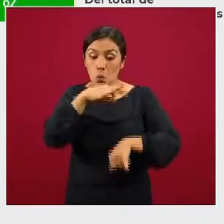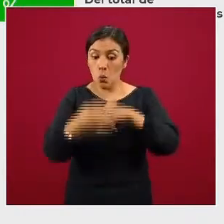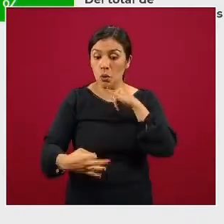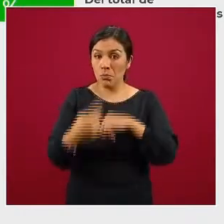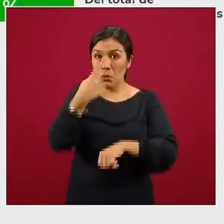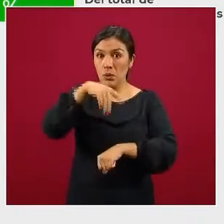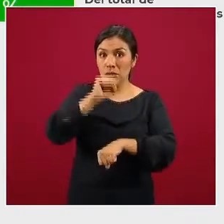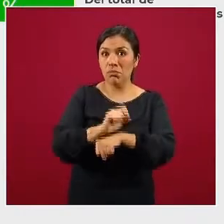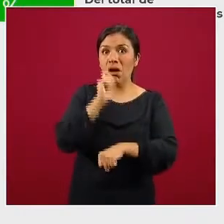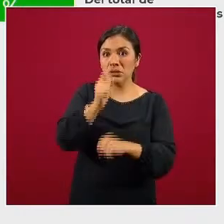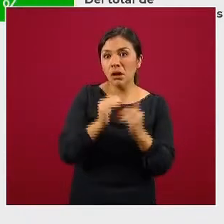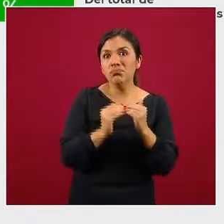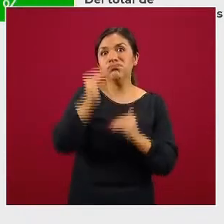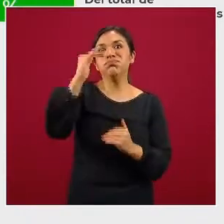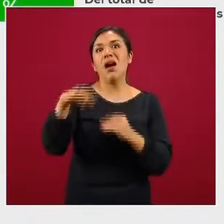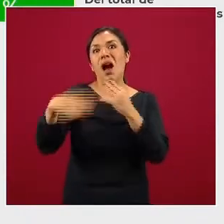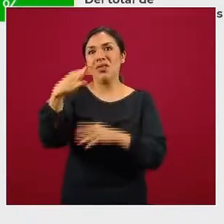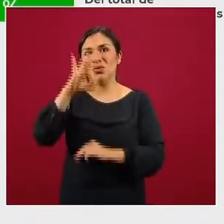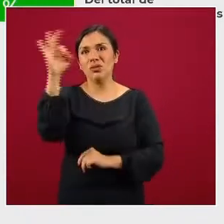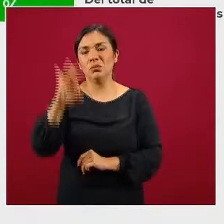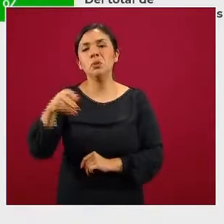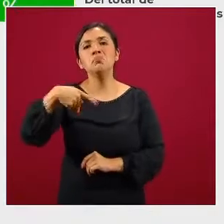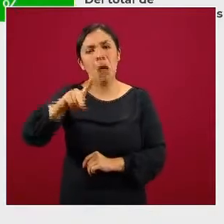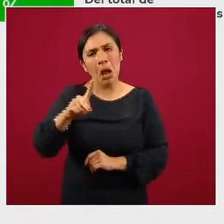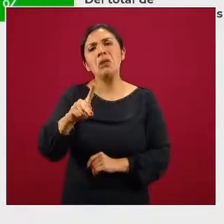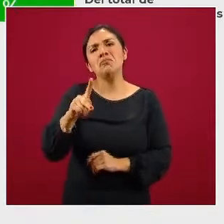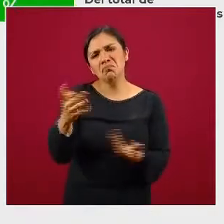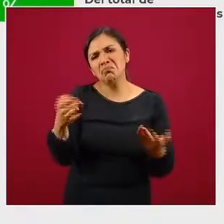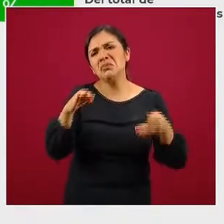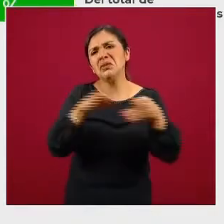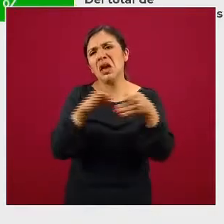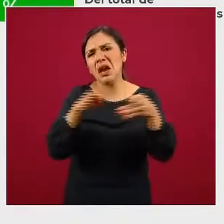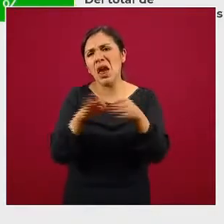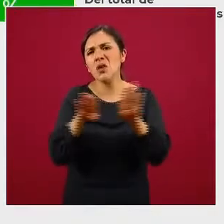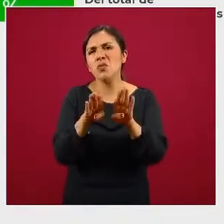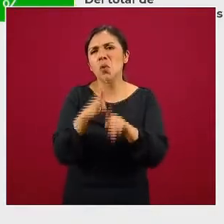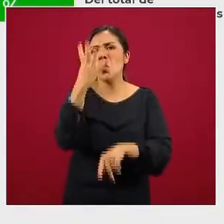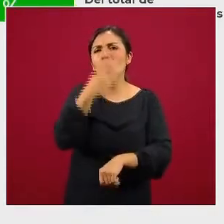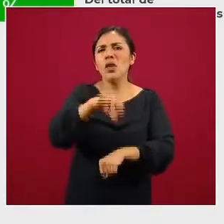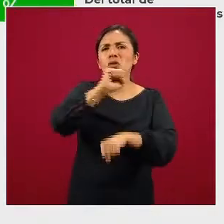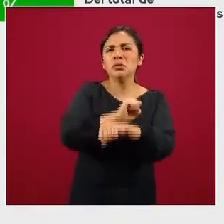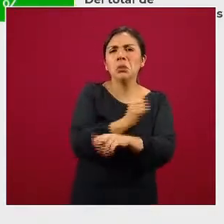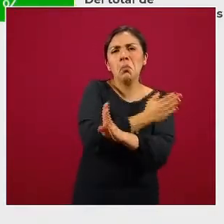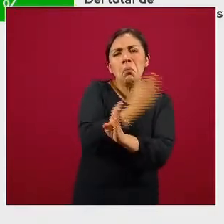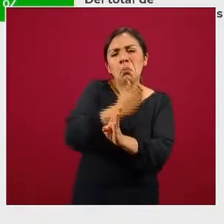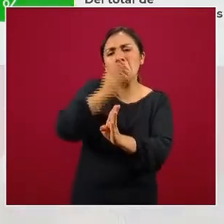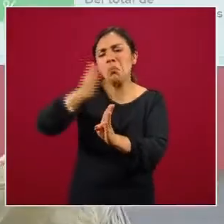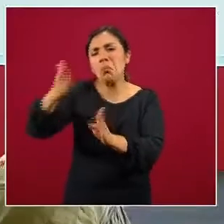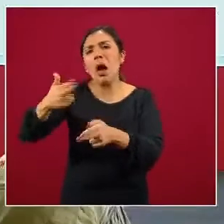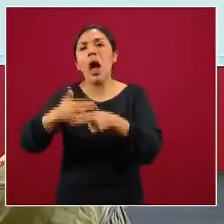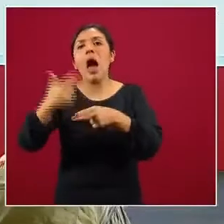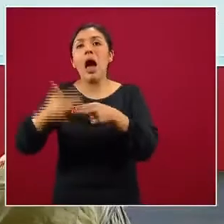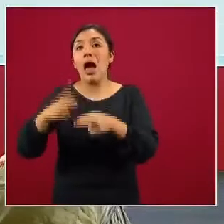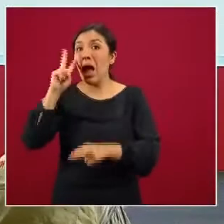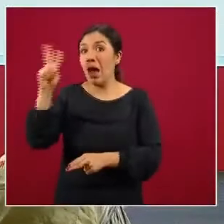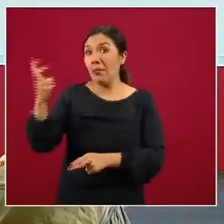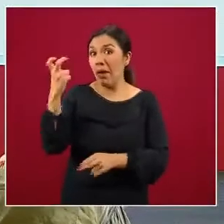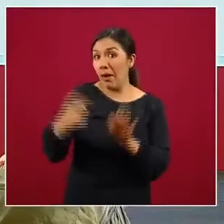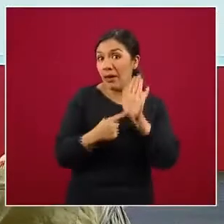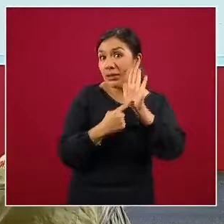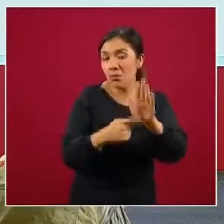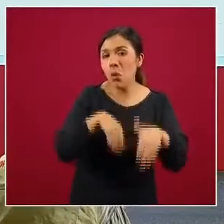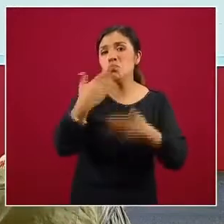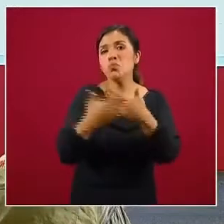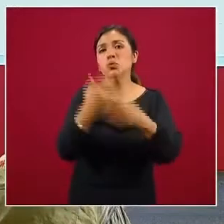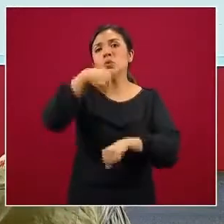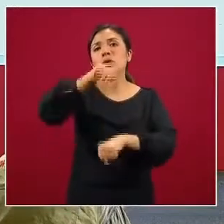última semana es un crecimiento de 14%, es un trecho ya de 4 semanas hasta lo que se representa aquí. La